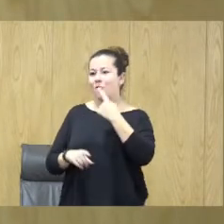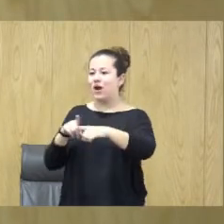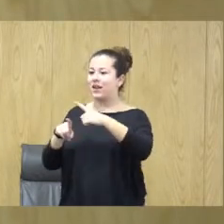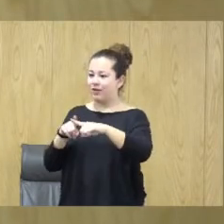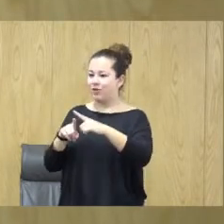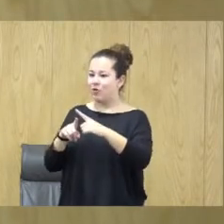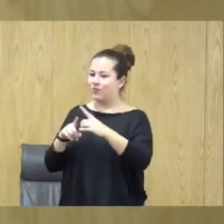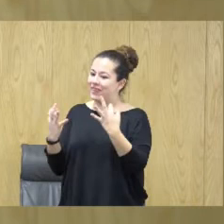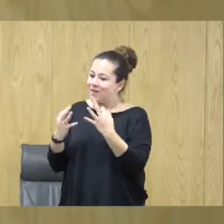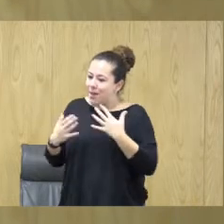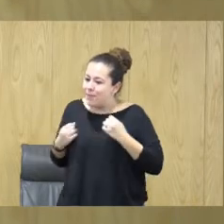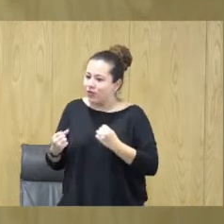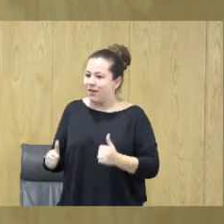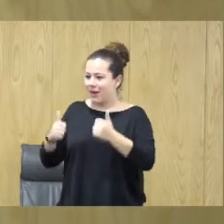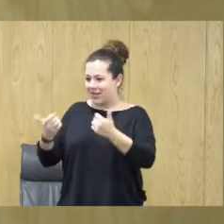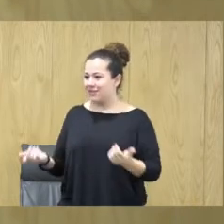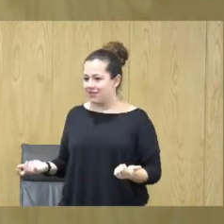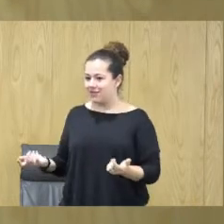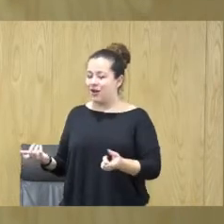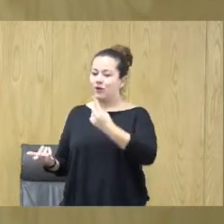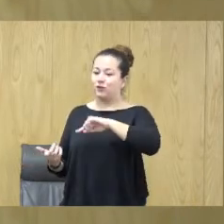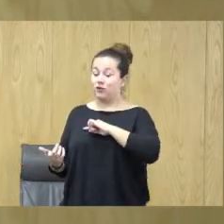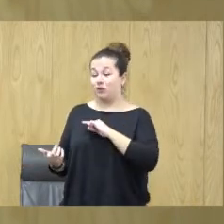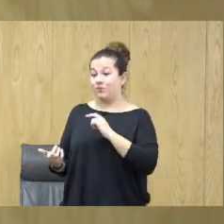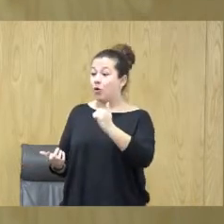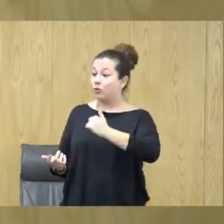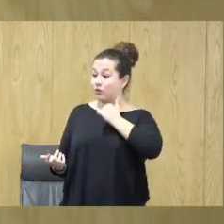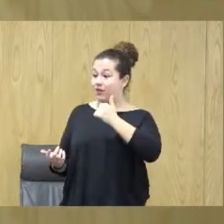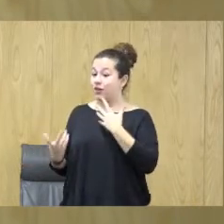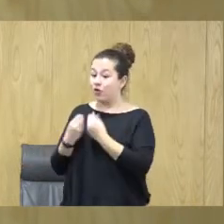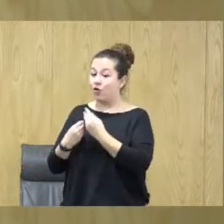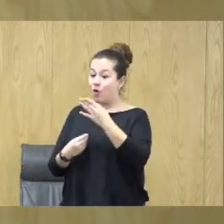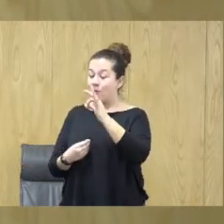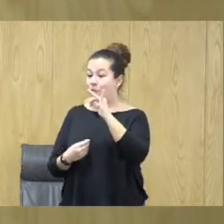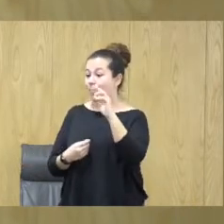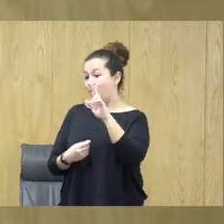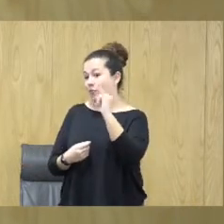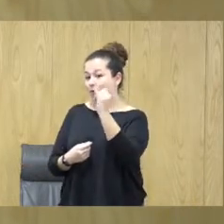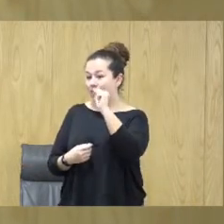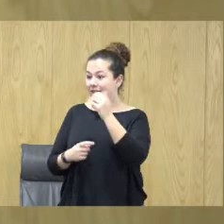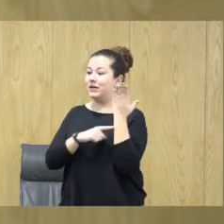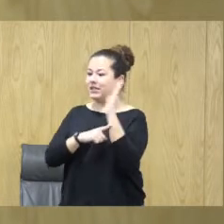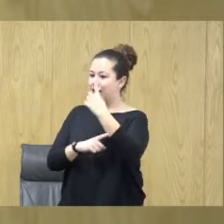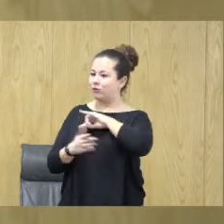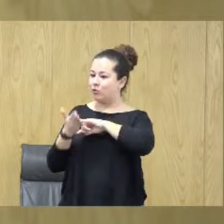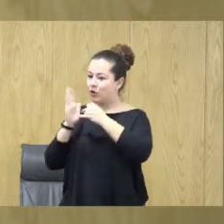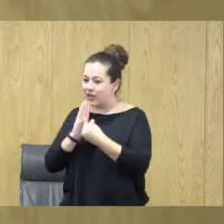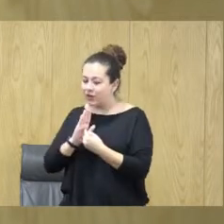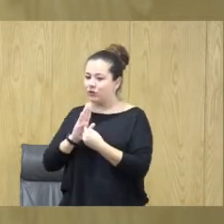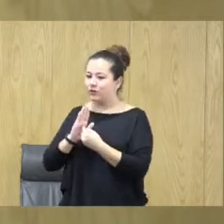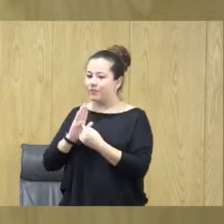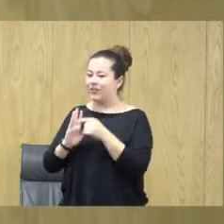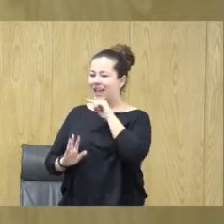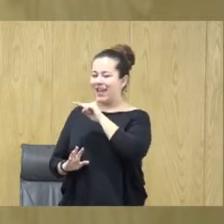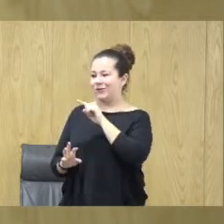a potenciar. Hemos tenido la ocasión con Borja de presentarle nuestros proyectos y él ha